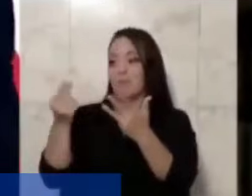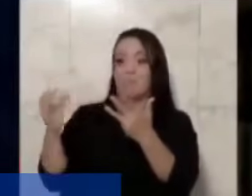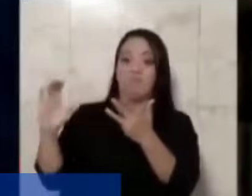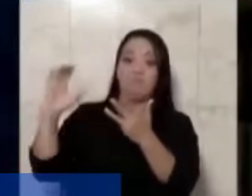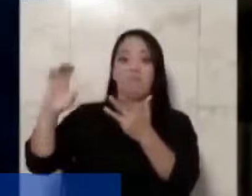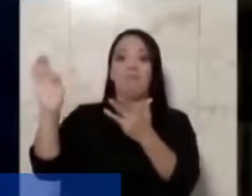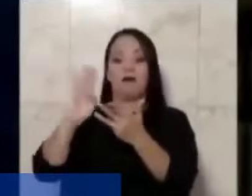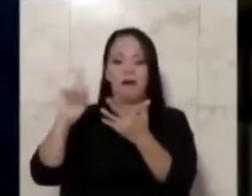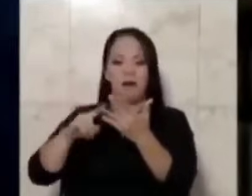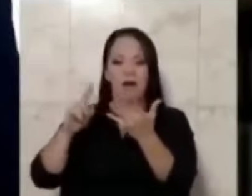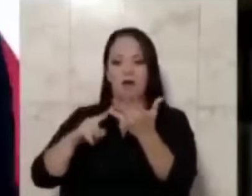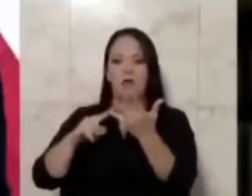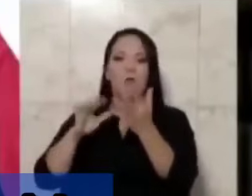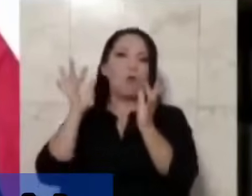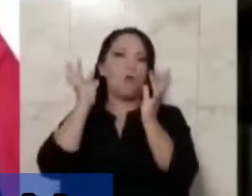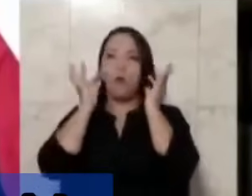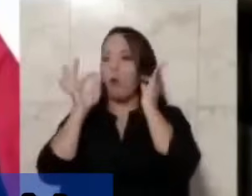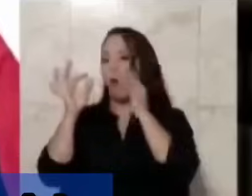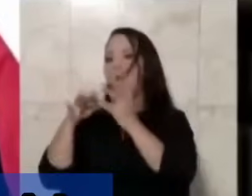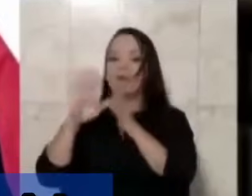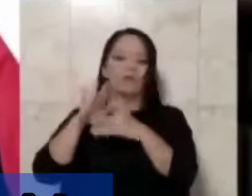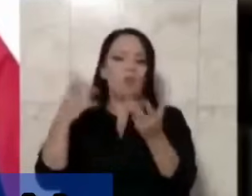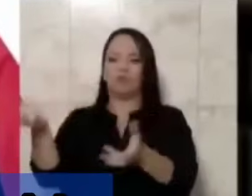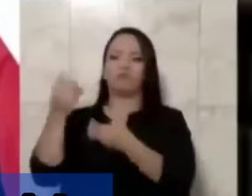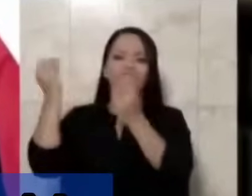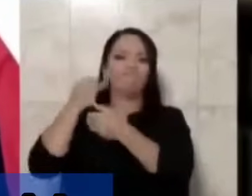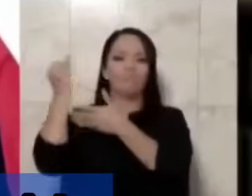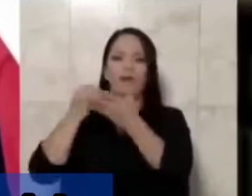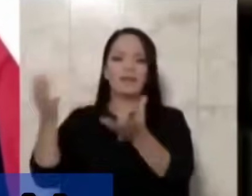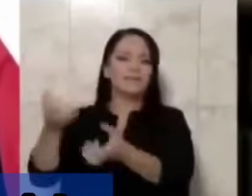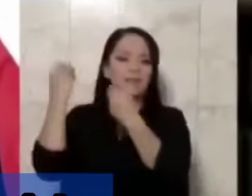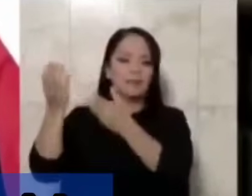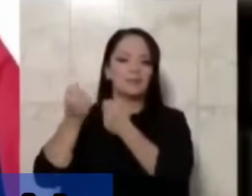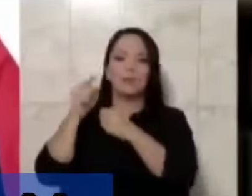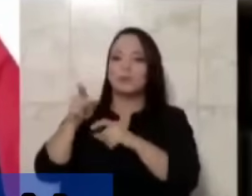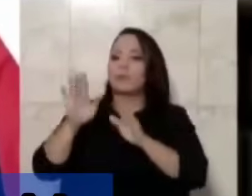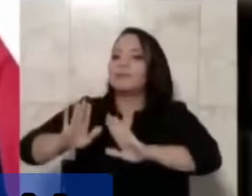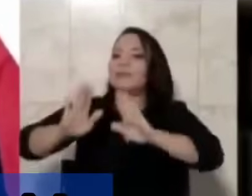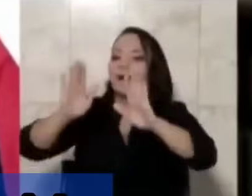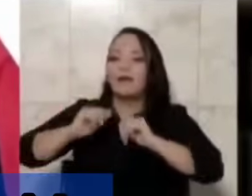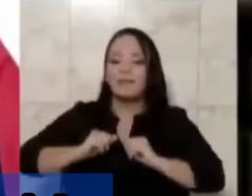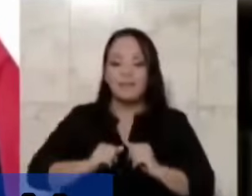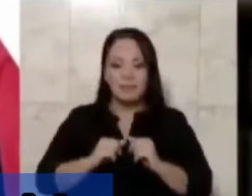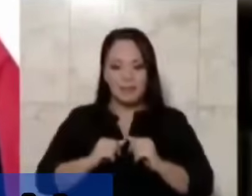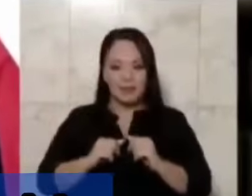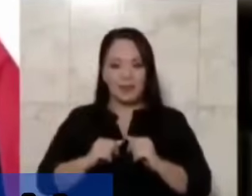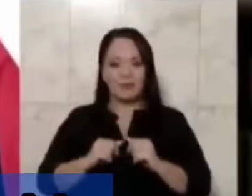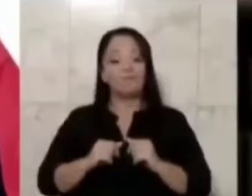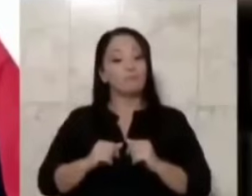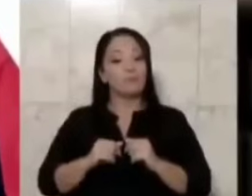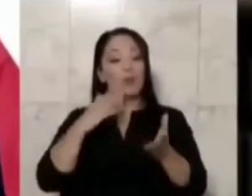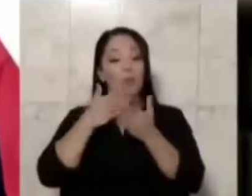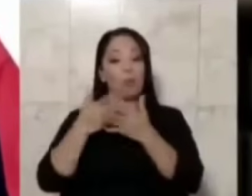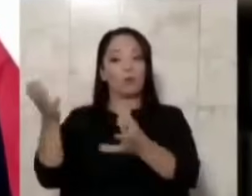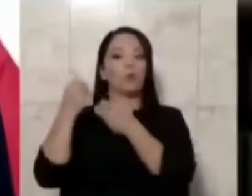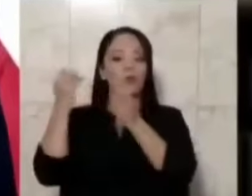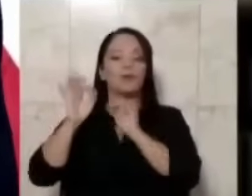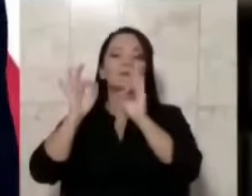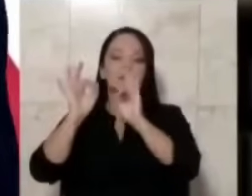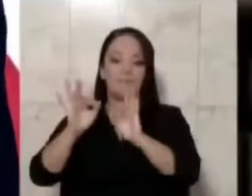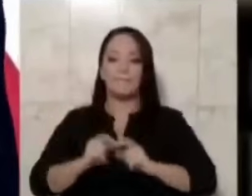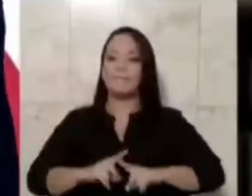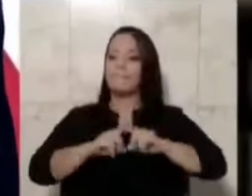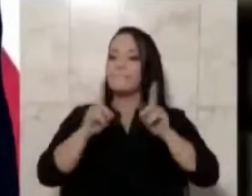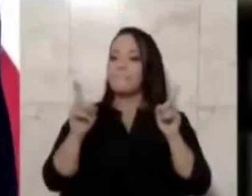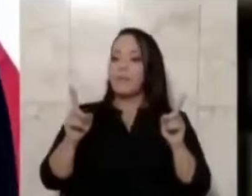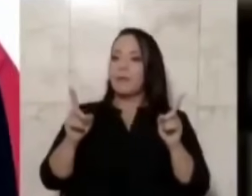las joyas, el arte, sería fabuloso y merecido. El tema